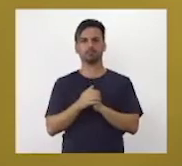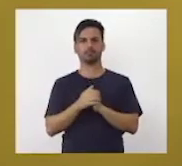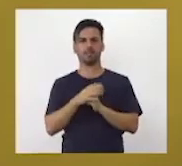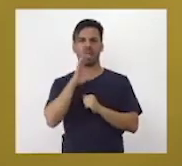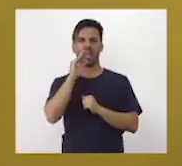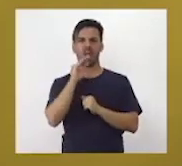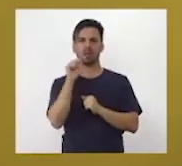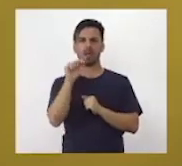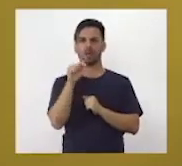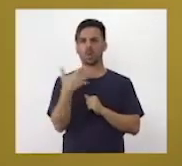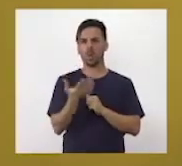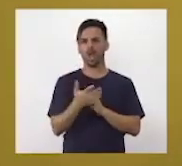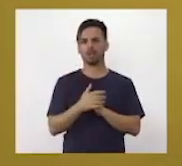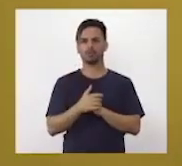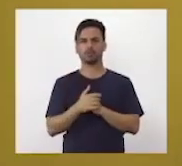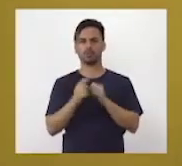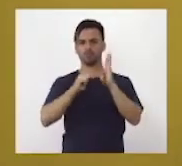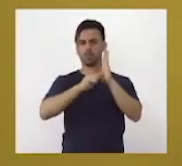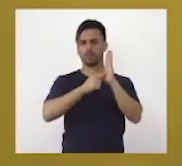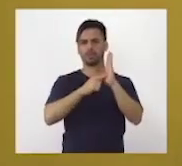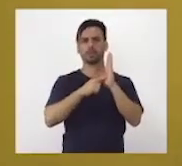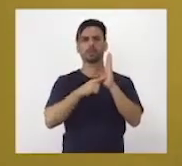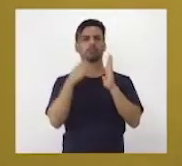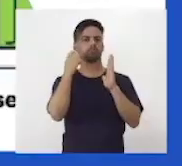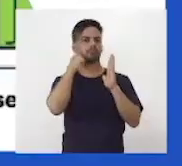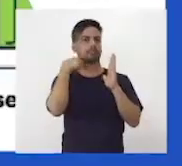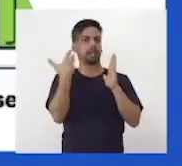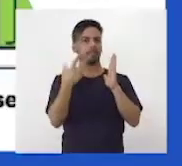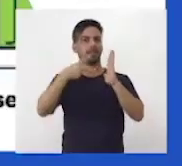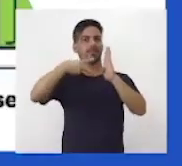matemática, la división. ¿Cómo resolverla?